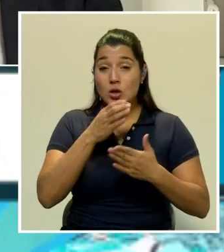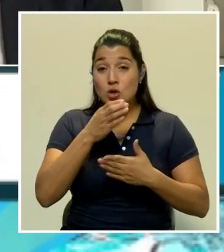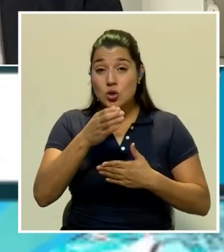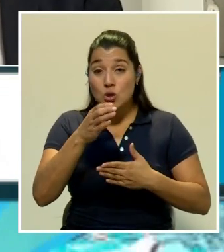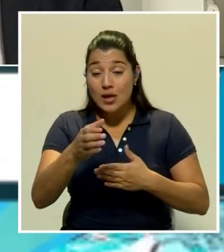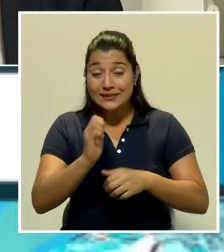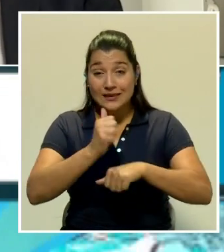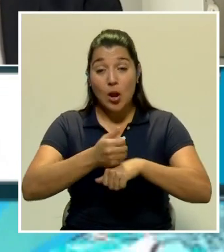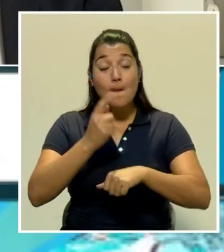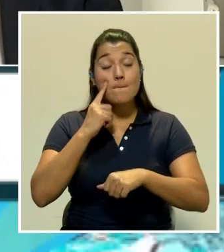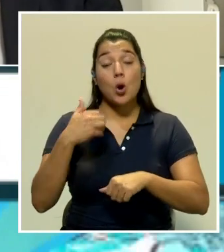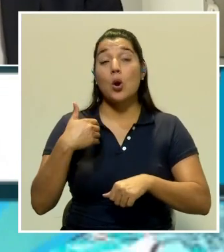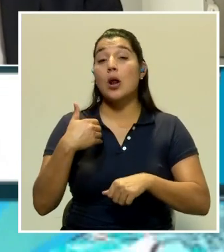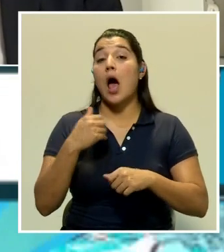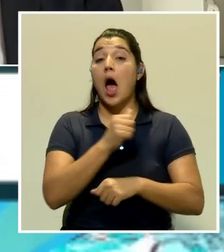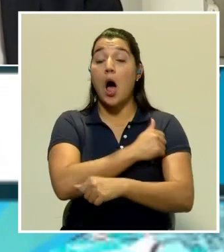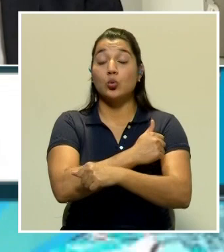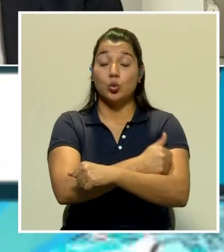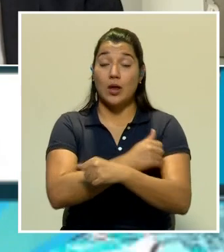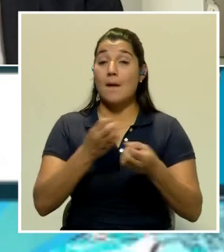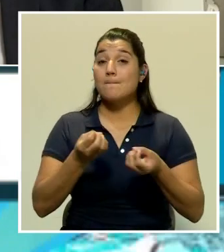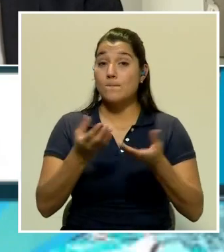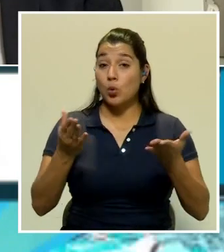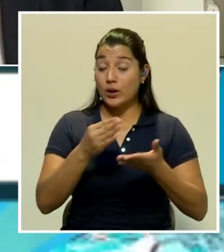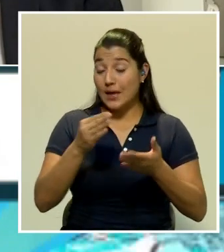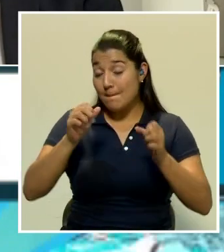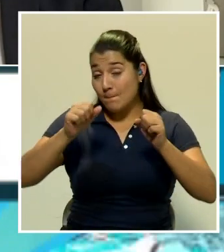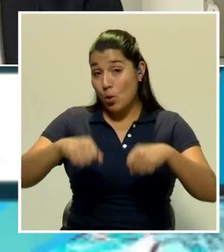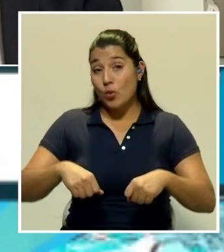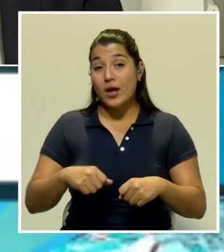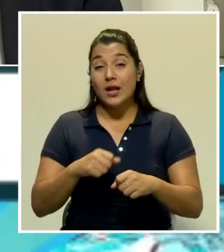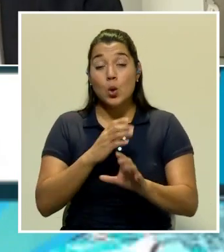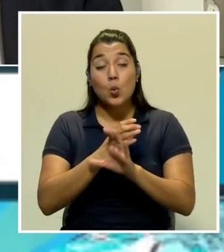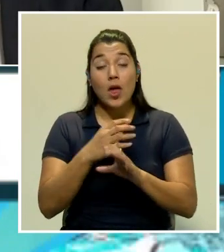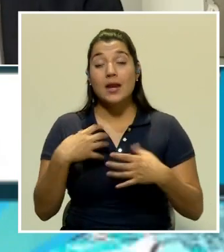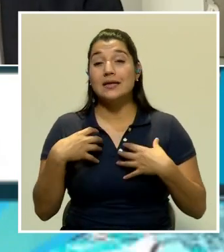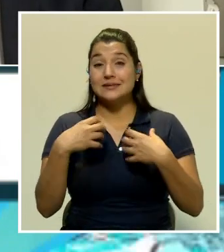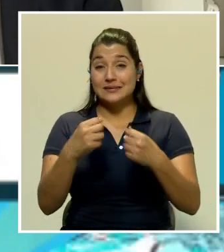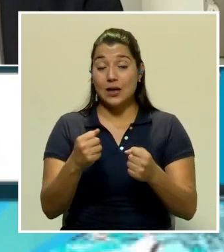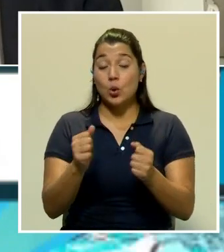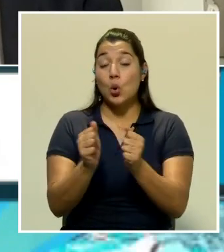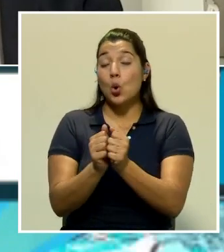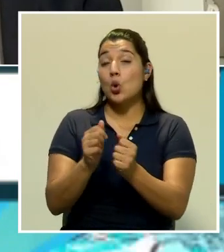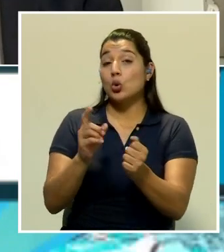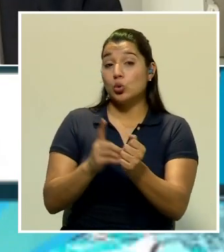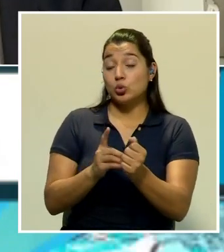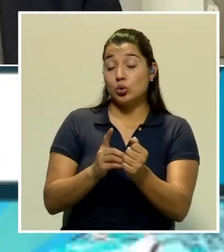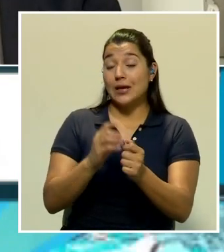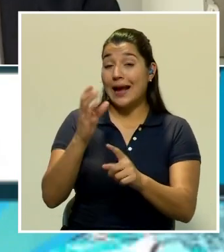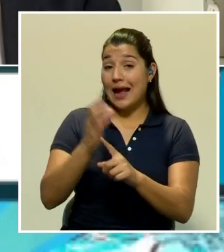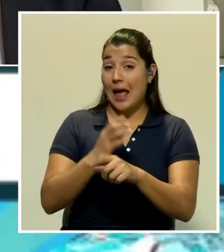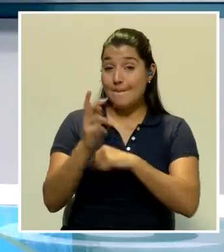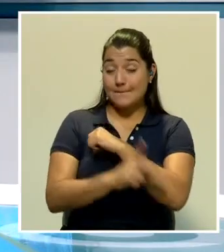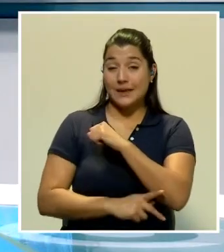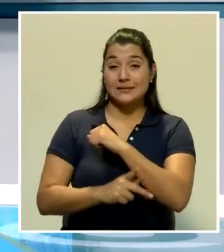públicas en lo que se debe hacer y trabajar estas cuestiones de salud junto con el cuerpo médico de cada país.